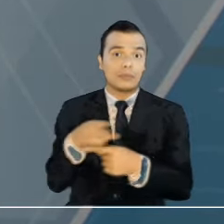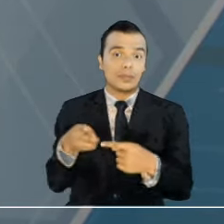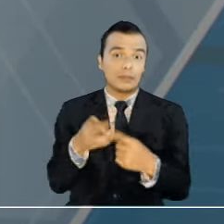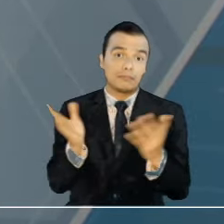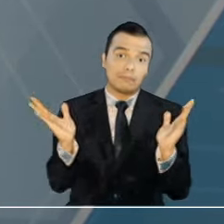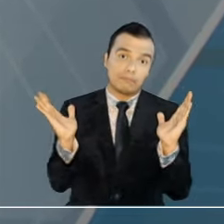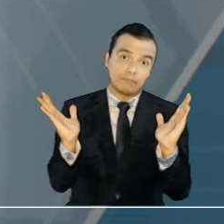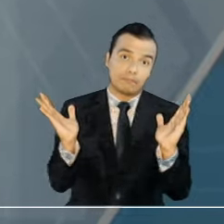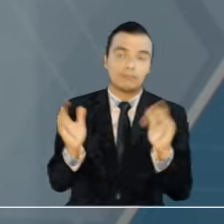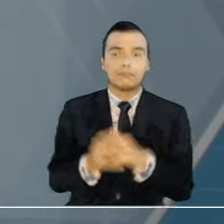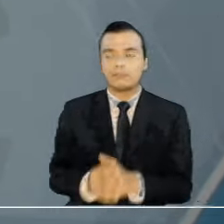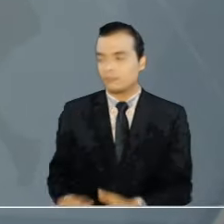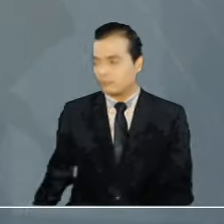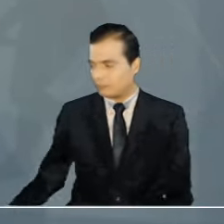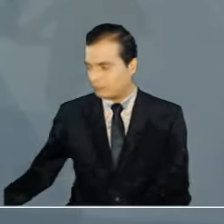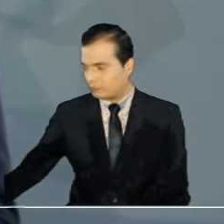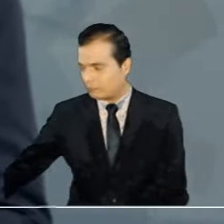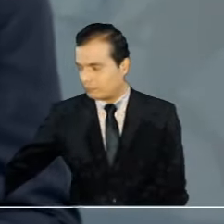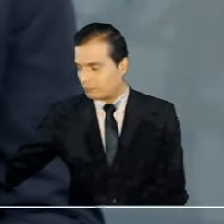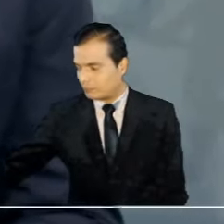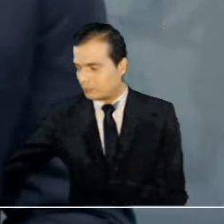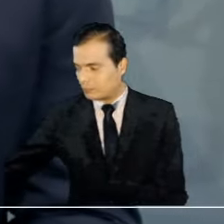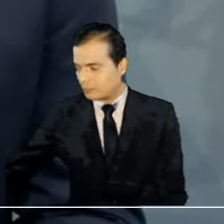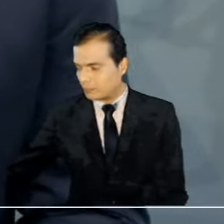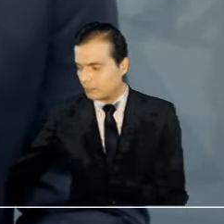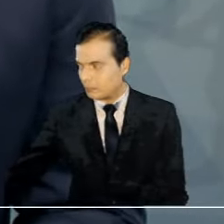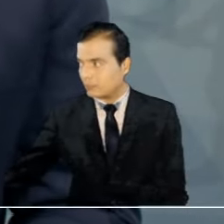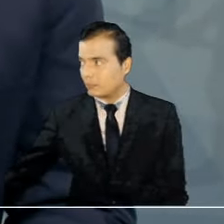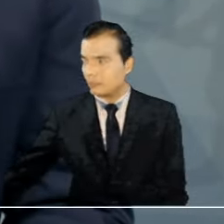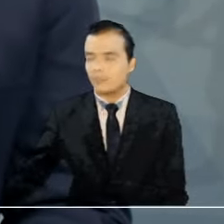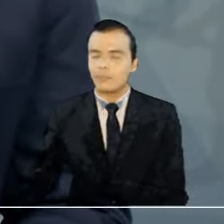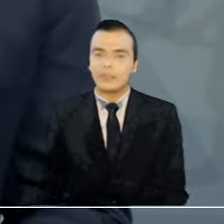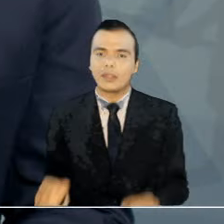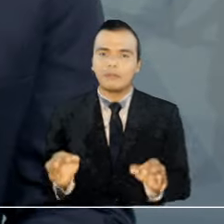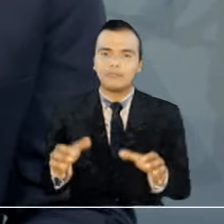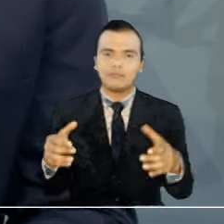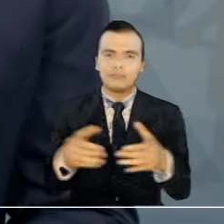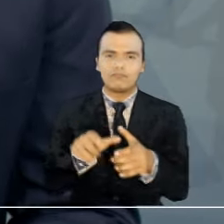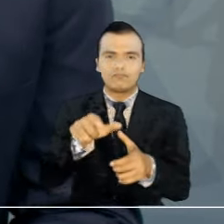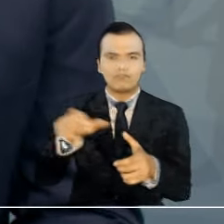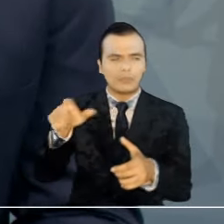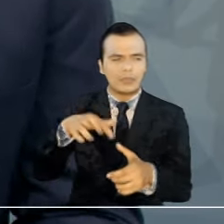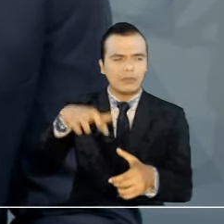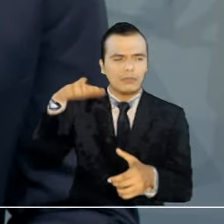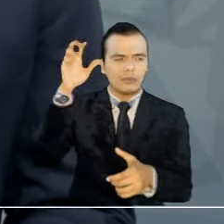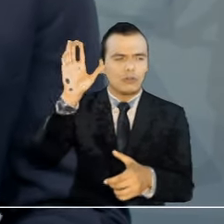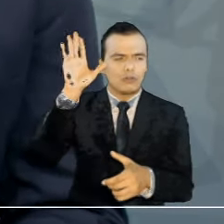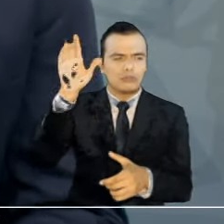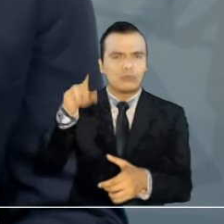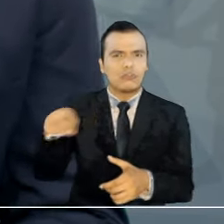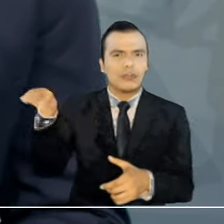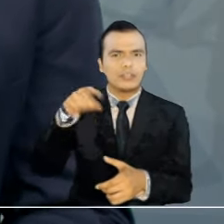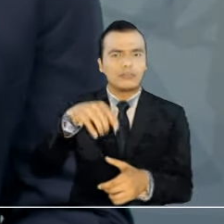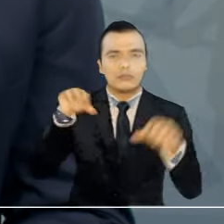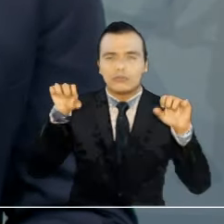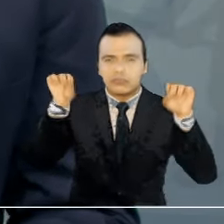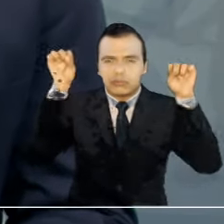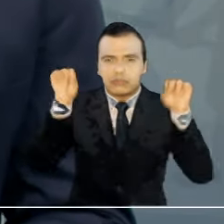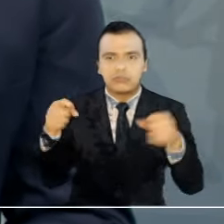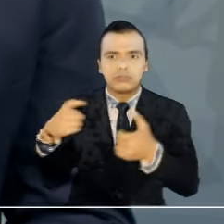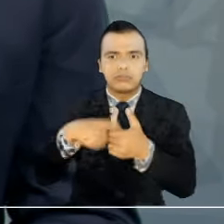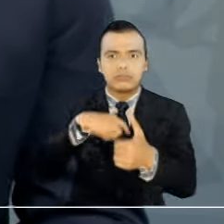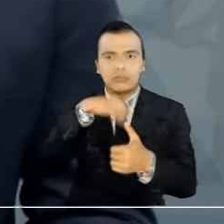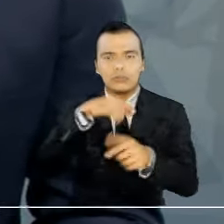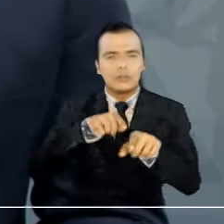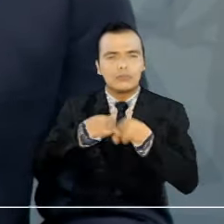Las promesas de la halterofilia colombiana compiten desde hoy en Jumbo. Los deportistas buscan su clasificación a los primeros Juegos de la Juventud que